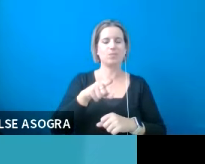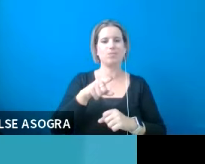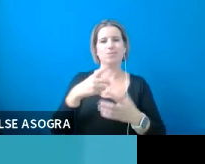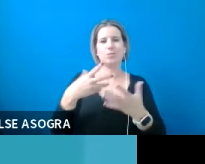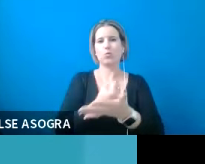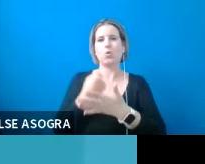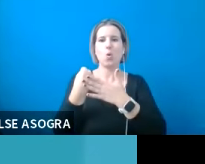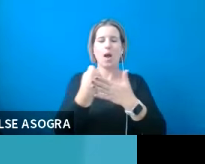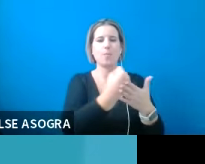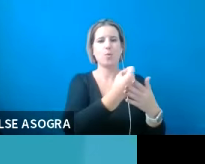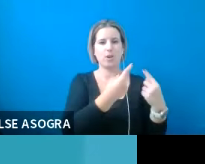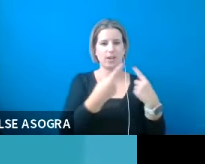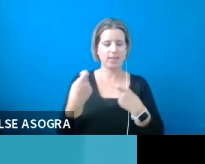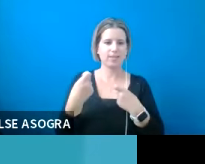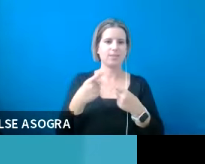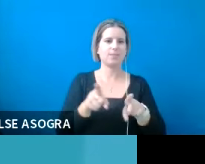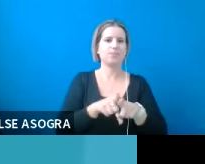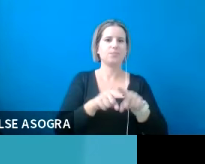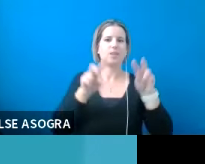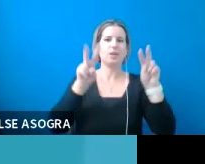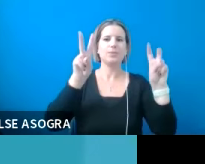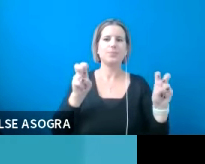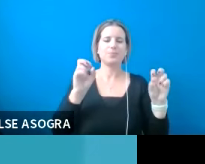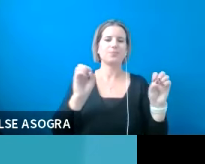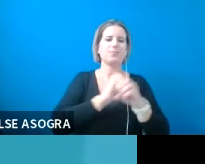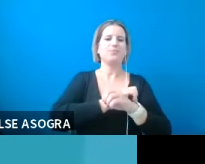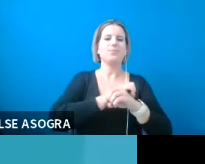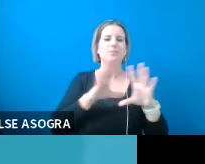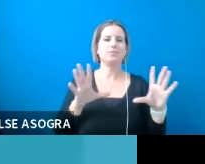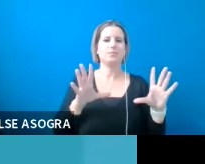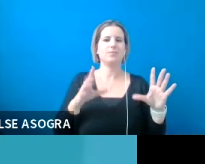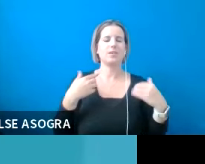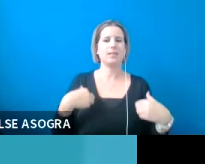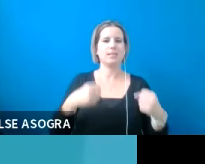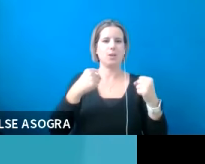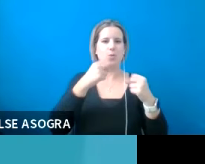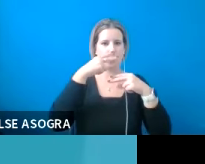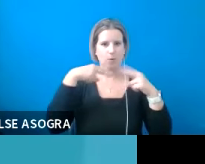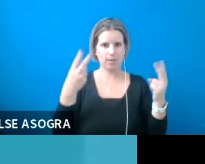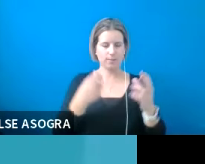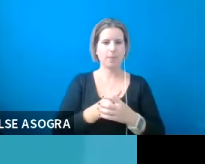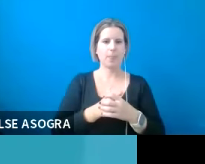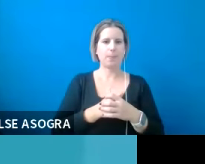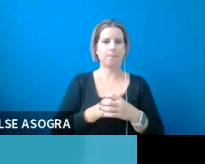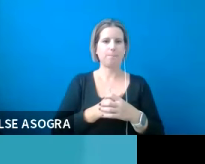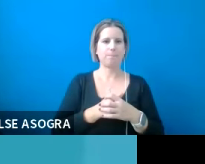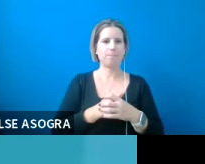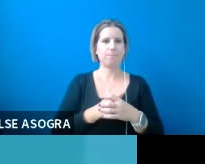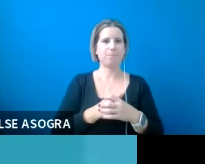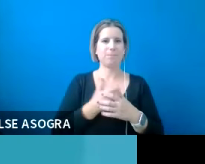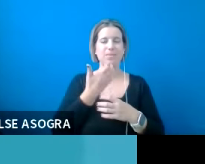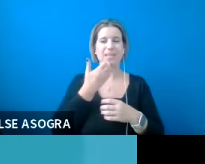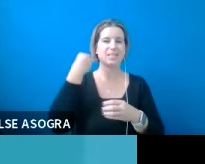necesitan lo que es una cuestión clarísima de salud pública si